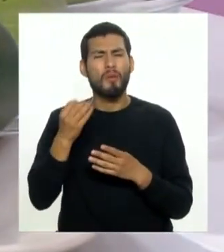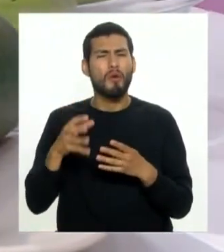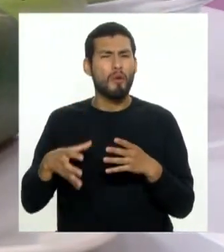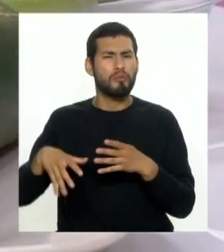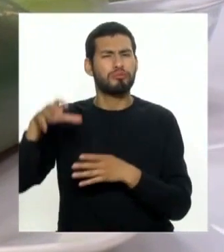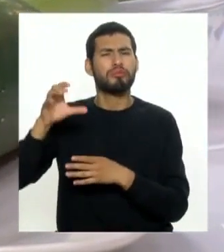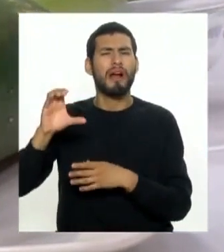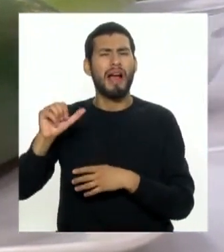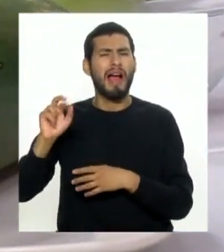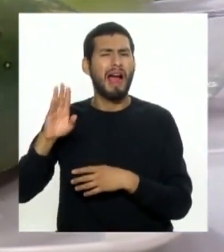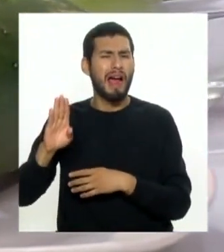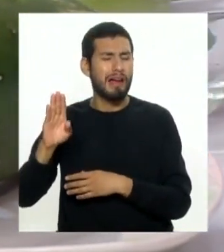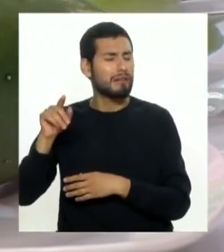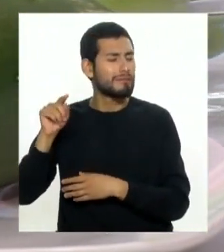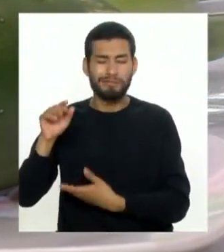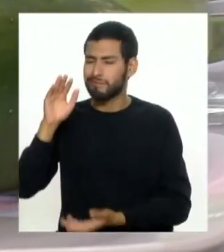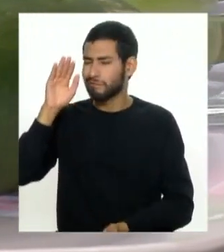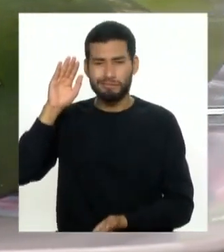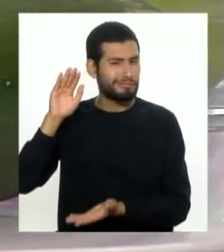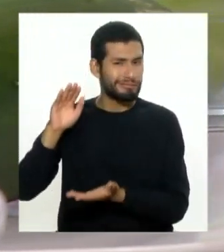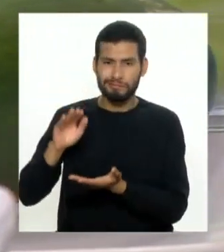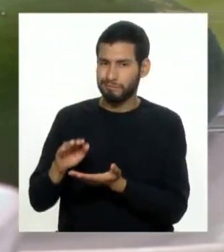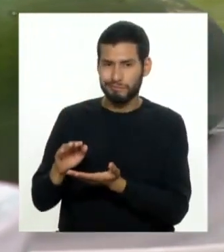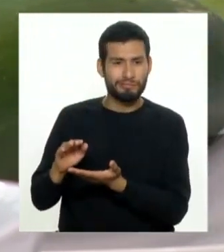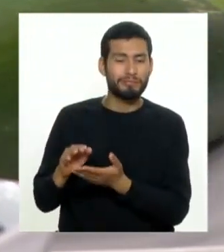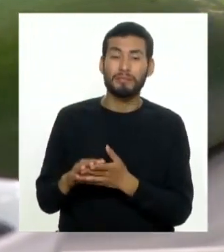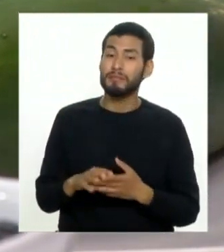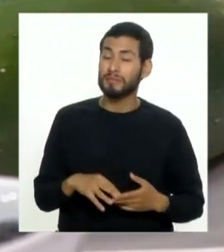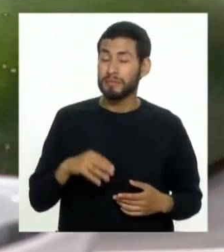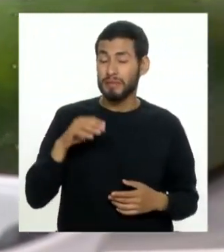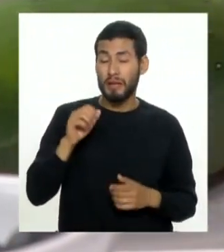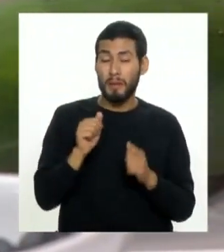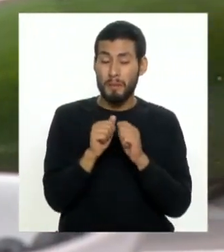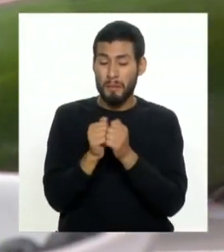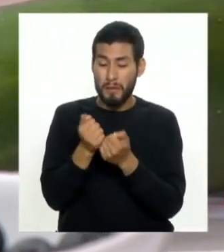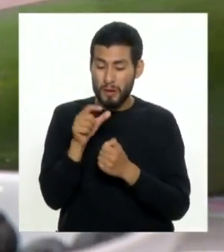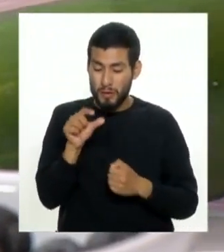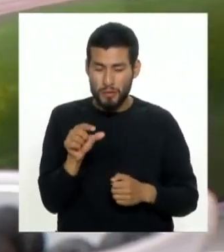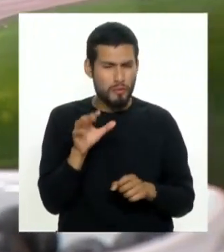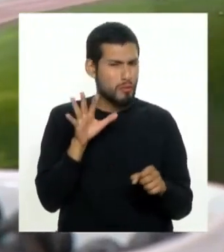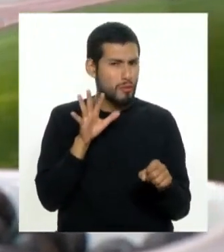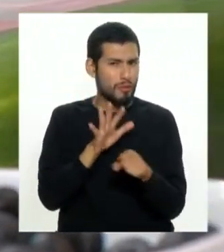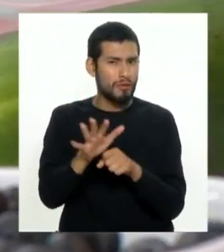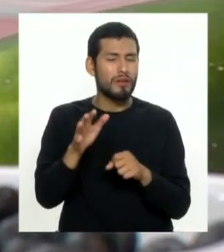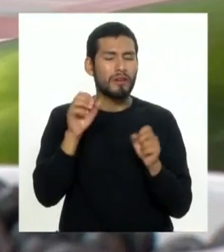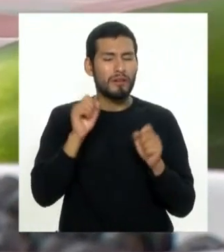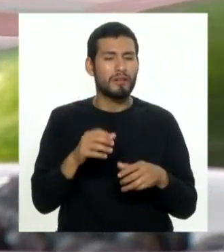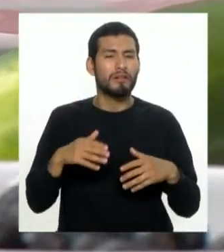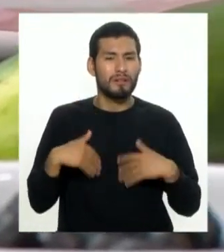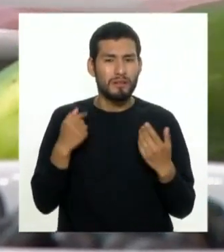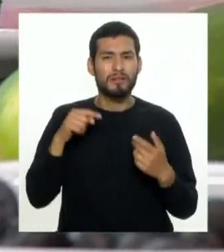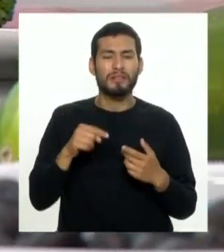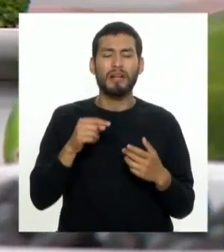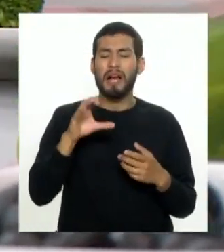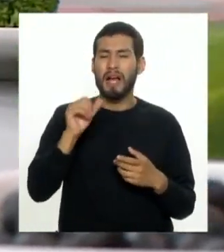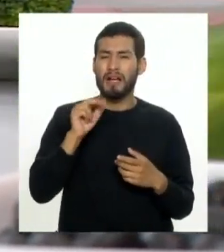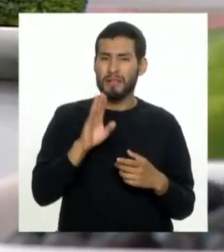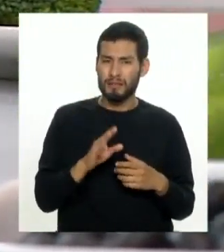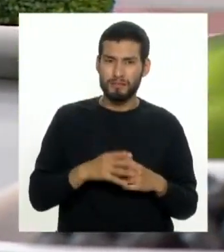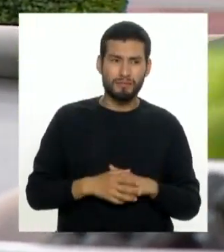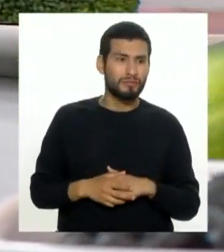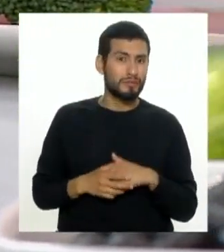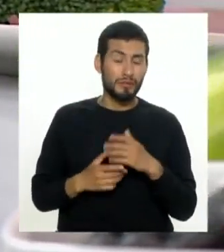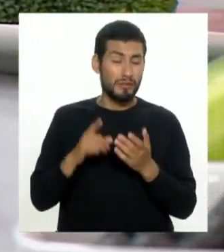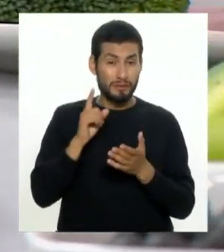carbohidratos, por lo tanto hay que disminuir el consumo. Ya te dije, 50 gramos de pan y cubriste tus requerimientos de carbohidratos. Entonces,